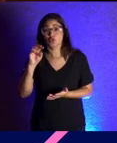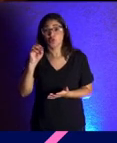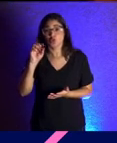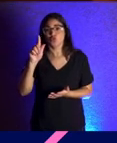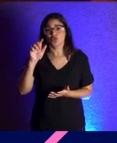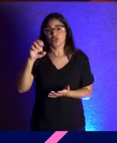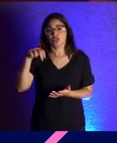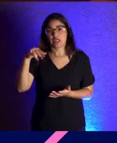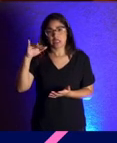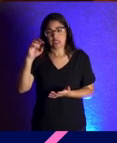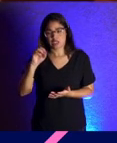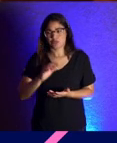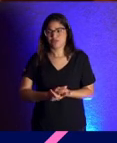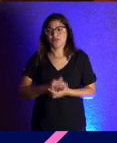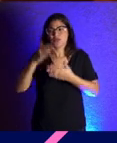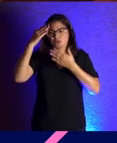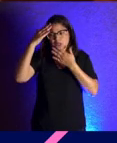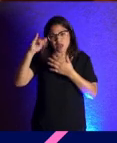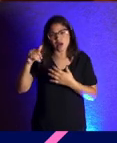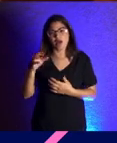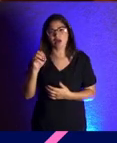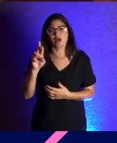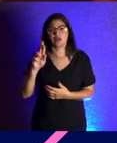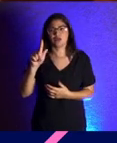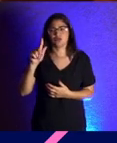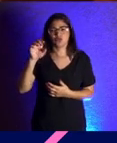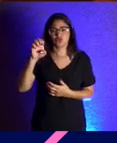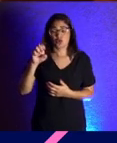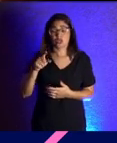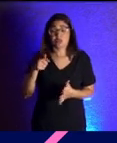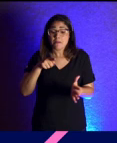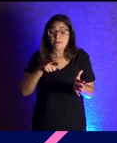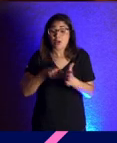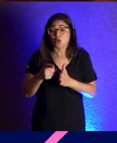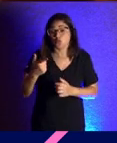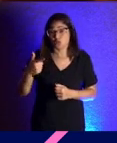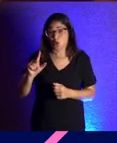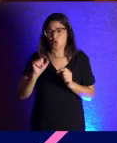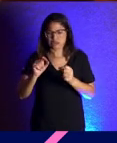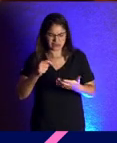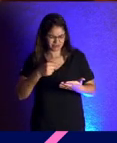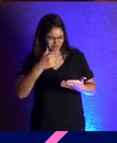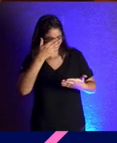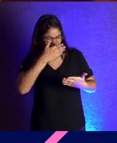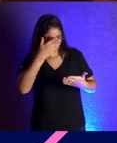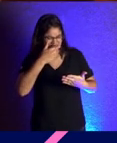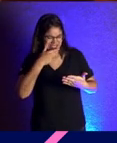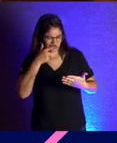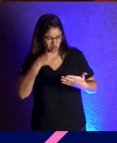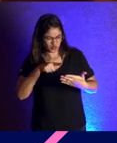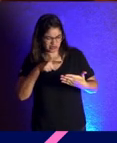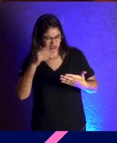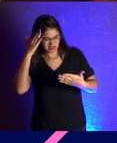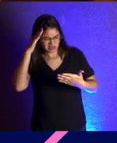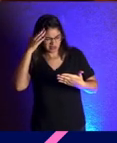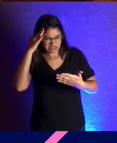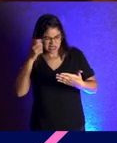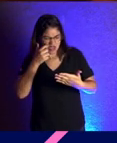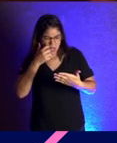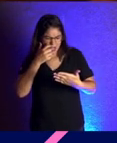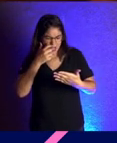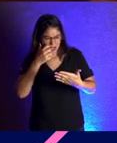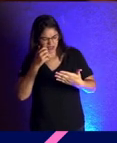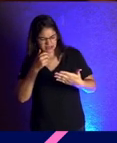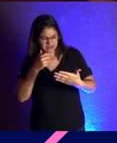David, tenemos una pregunta aquí que realmente con usted que esta mano no entendí mucho. Trataré de